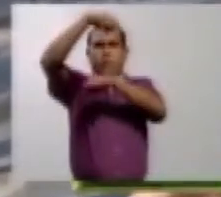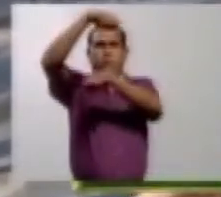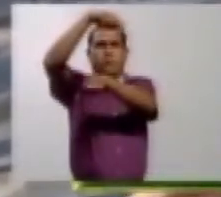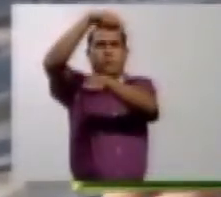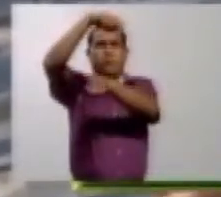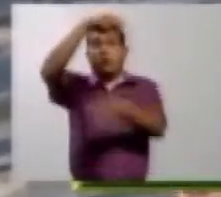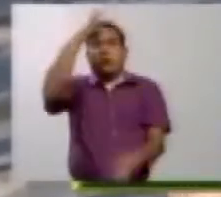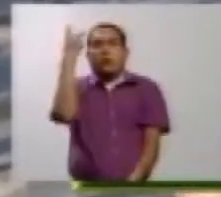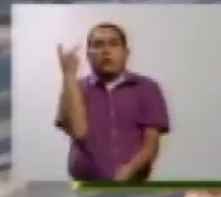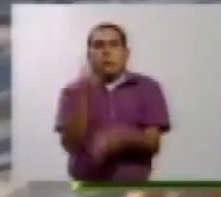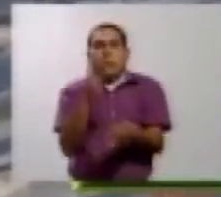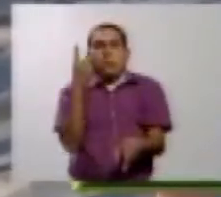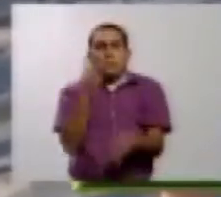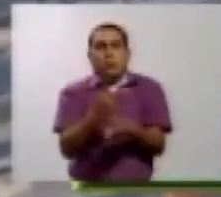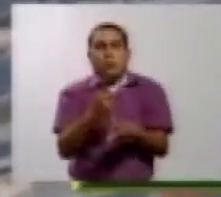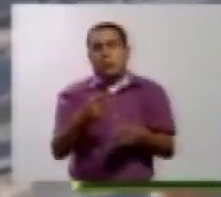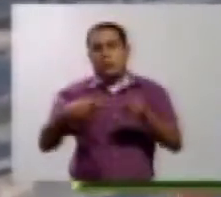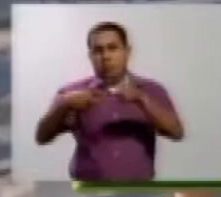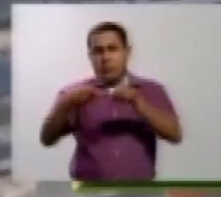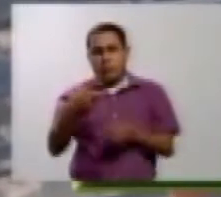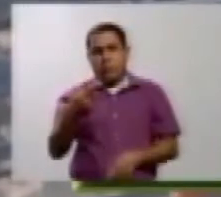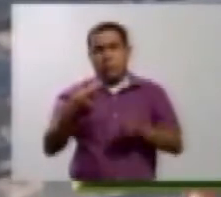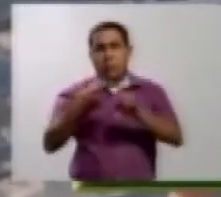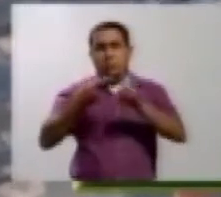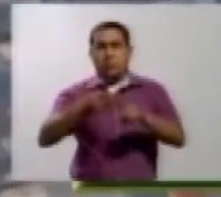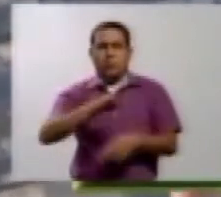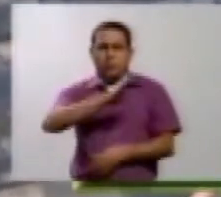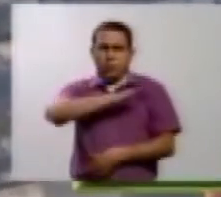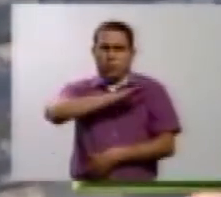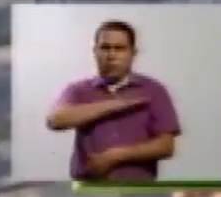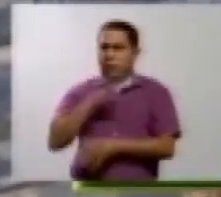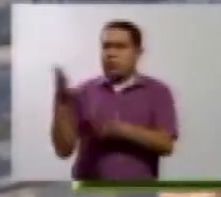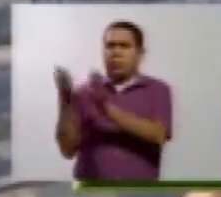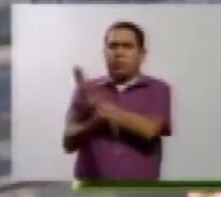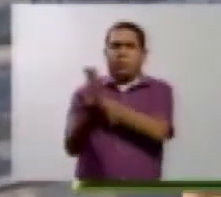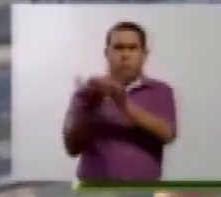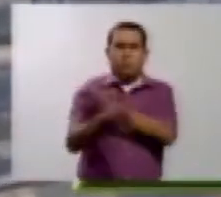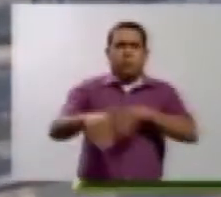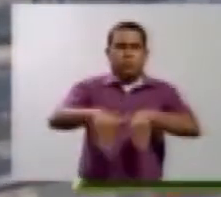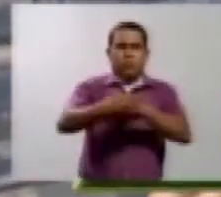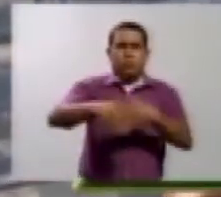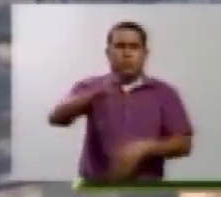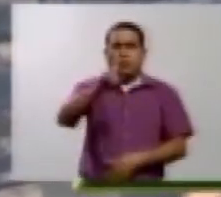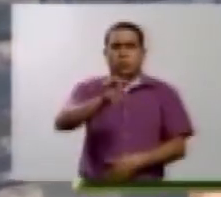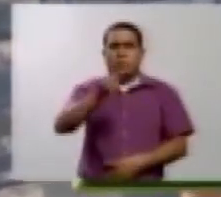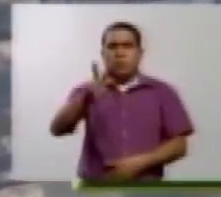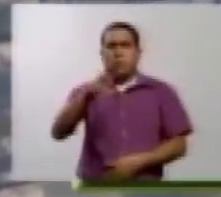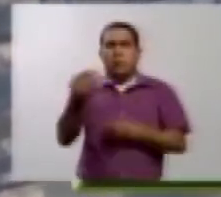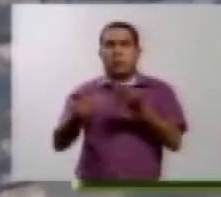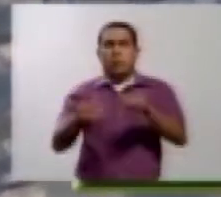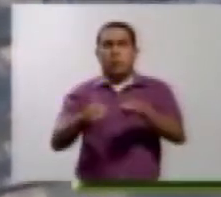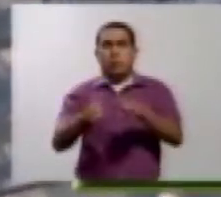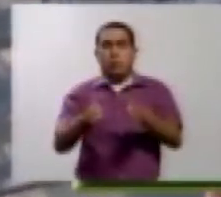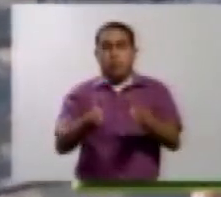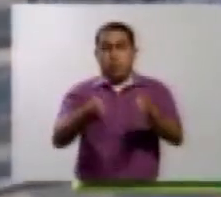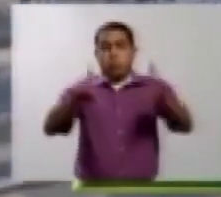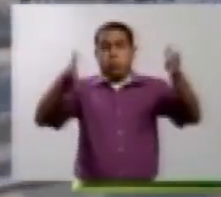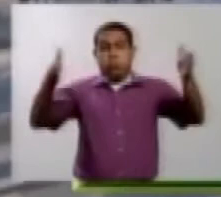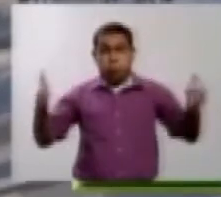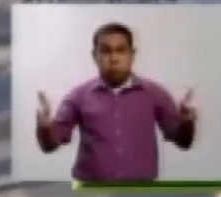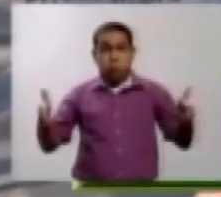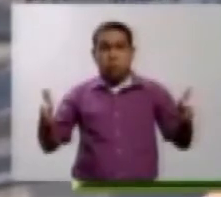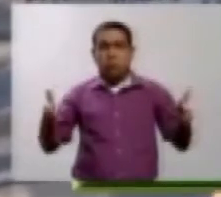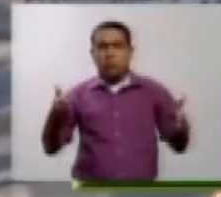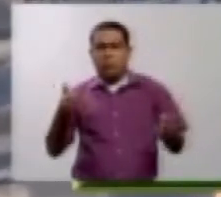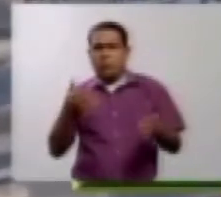que nos preocupa son dos puntos. Uno, el alcalde ha pronunciado que la 72 va a ser ampliada, lo cual